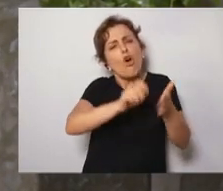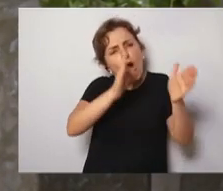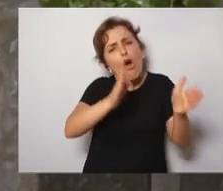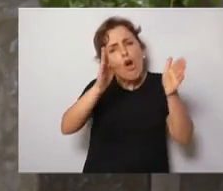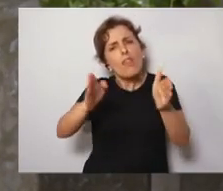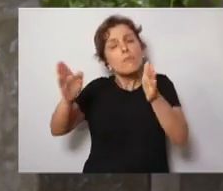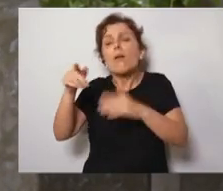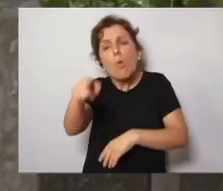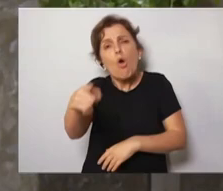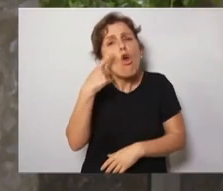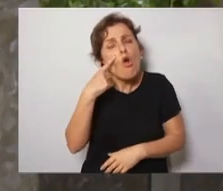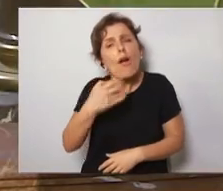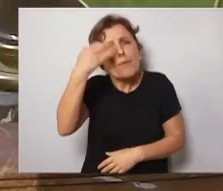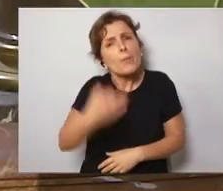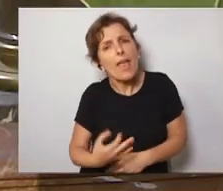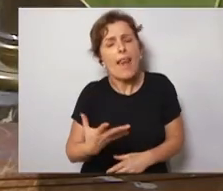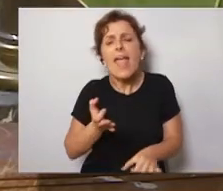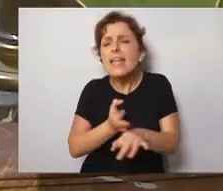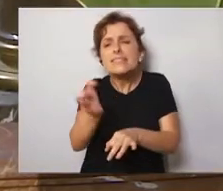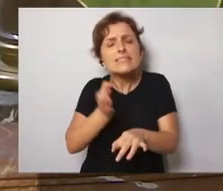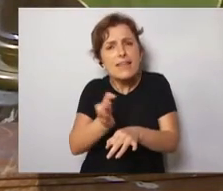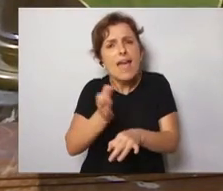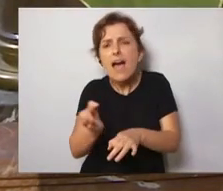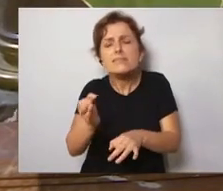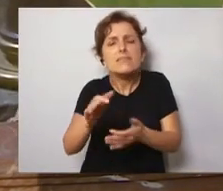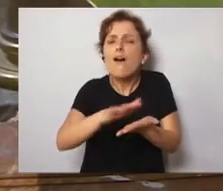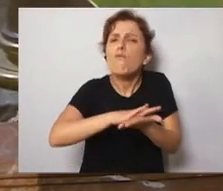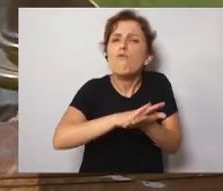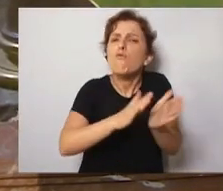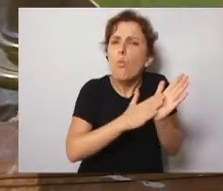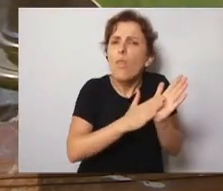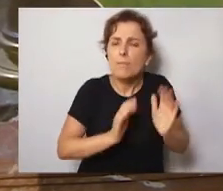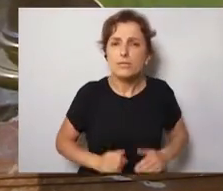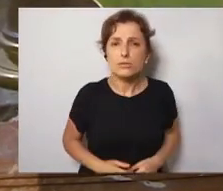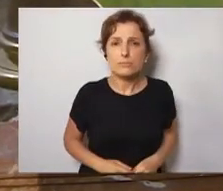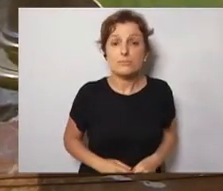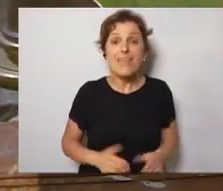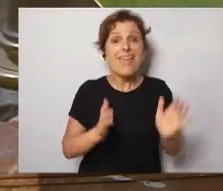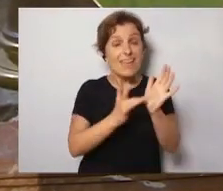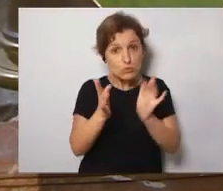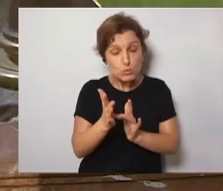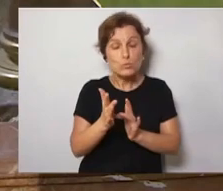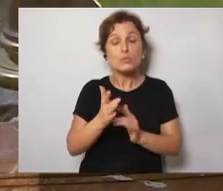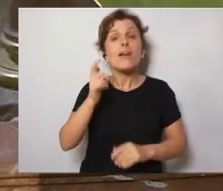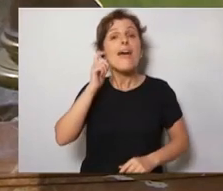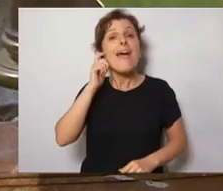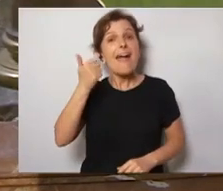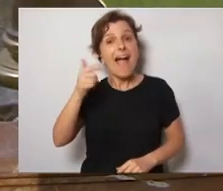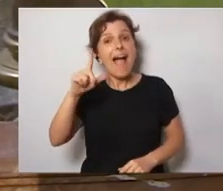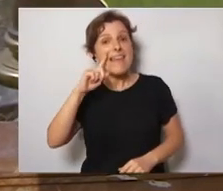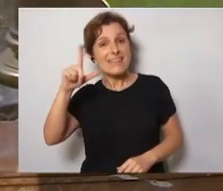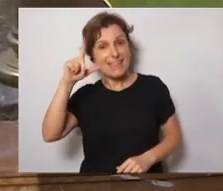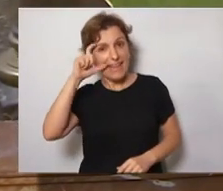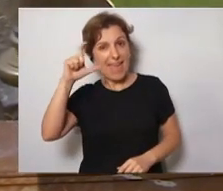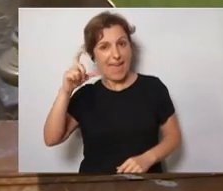enseñanzas que has recibido jesús volvió a galilea con el poder del espíritu y su fama